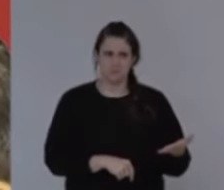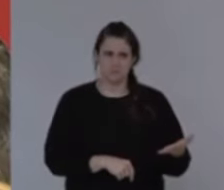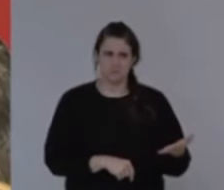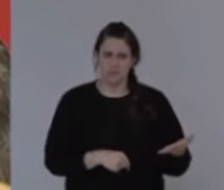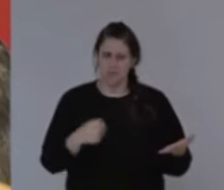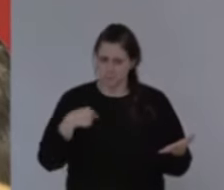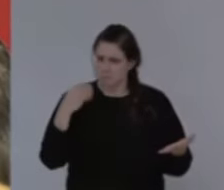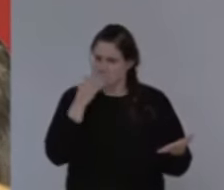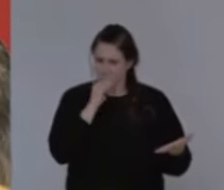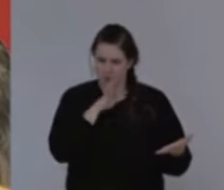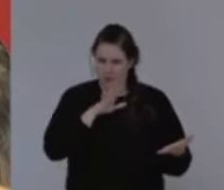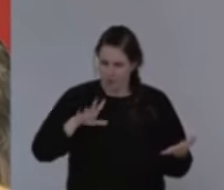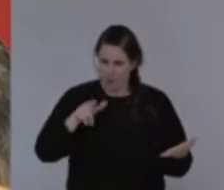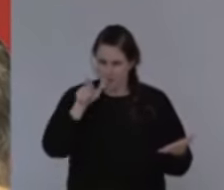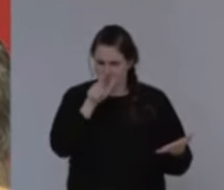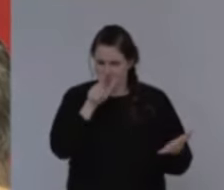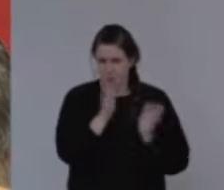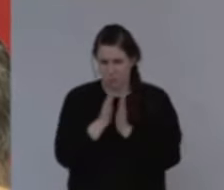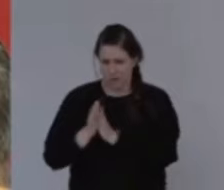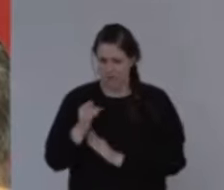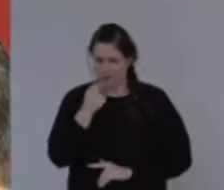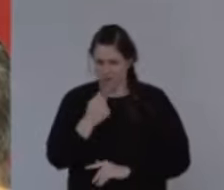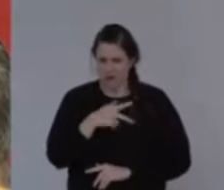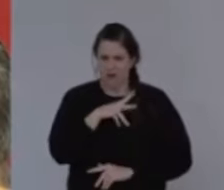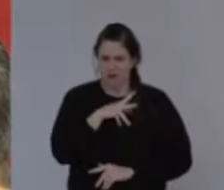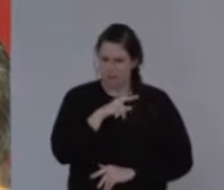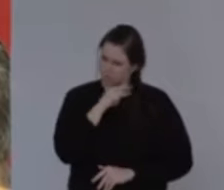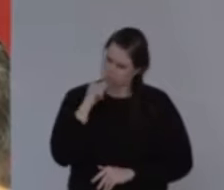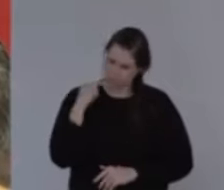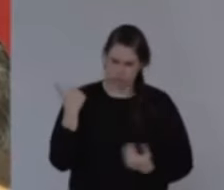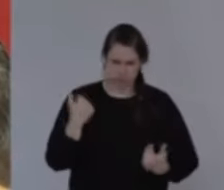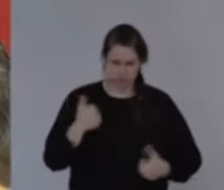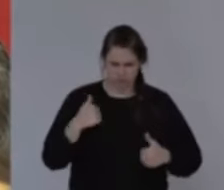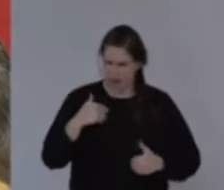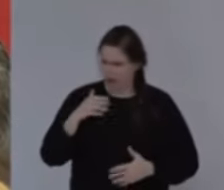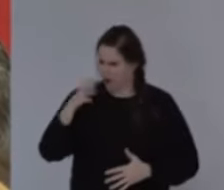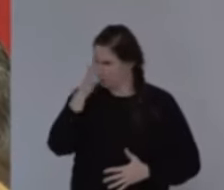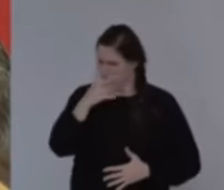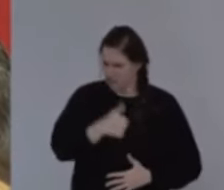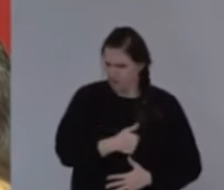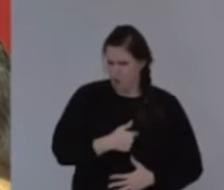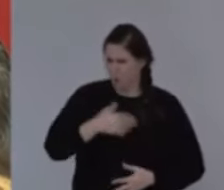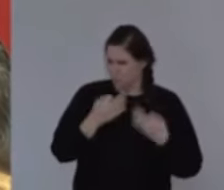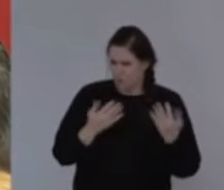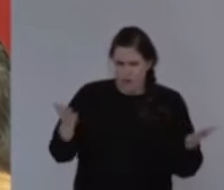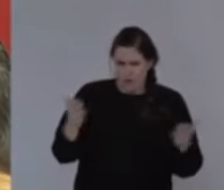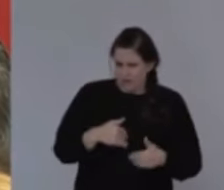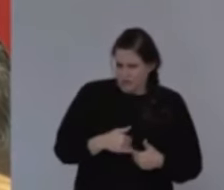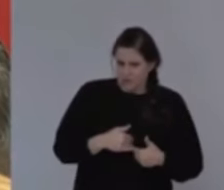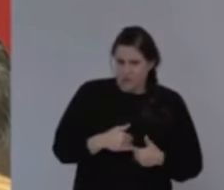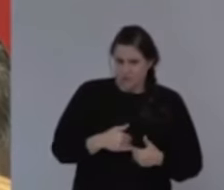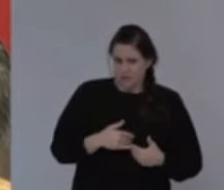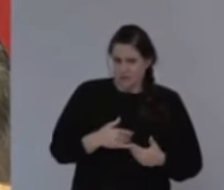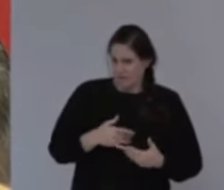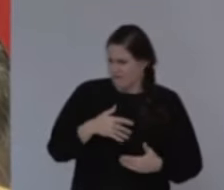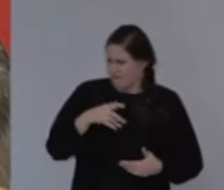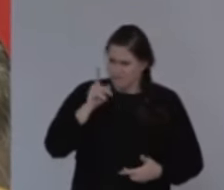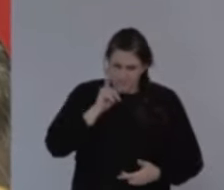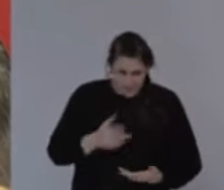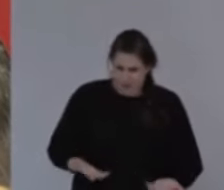Prefiero sinceramente que nuestros compañeros y nuestros dirigentes se duelan ante una acusación injusta, una acusación